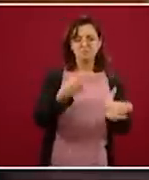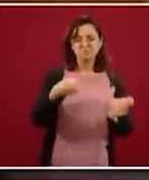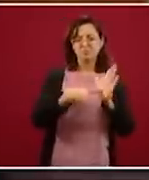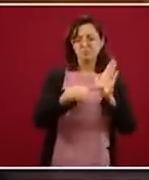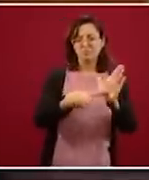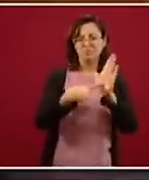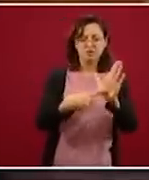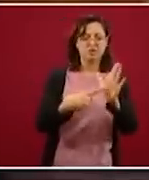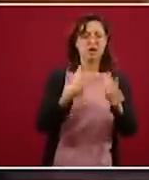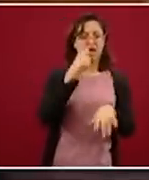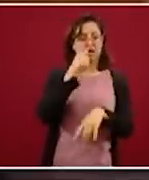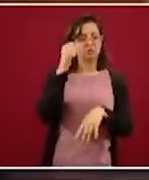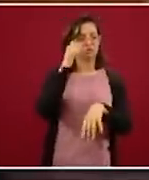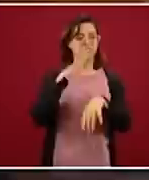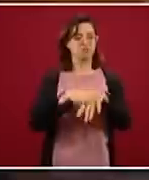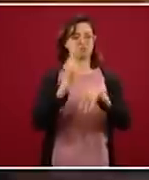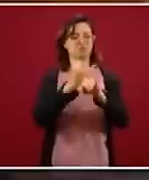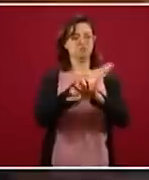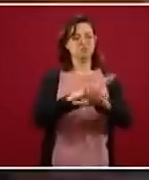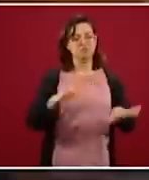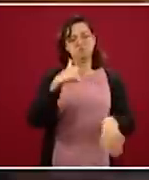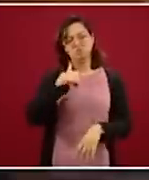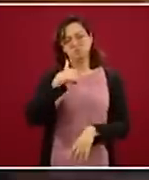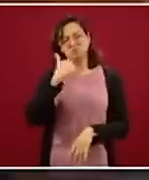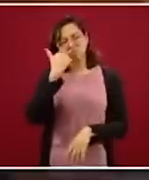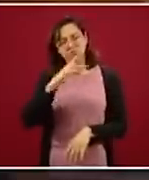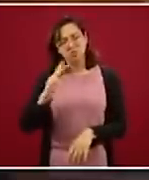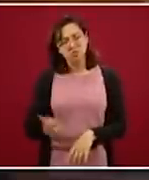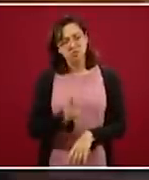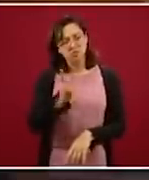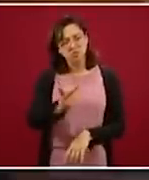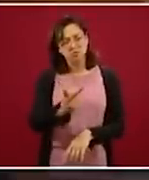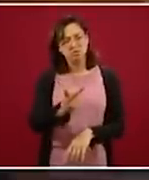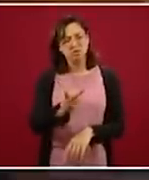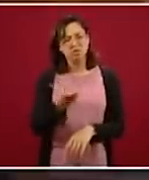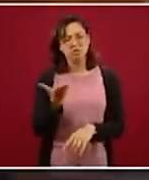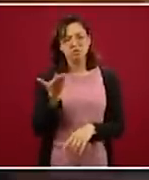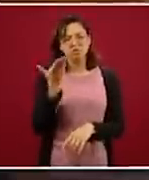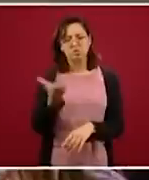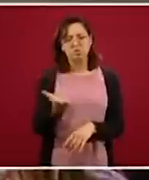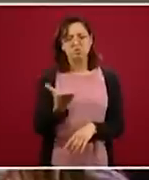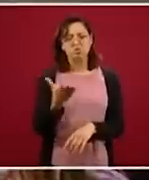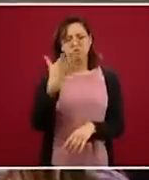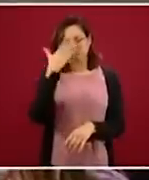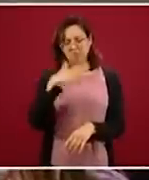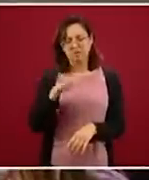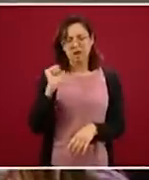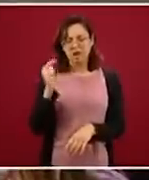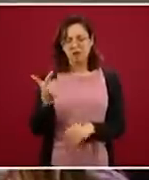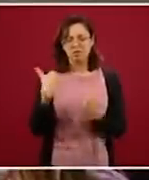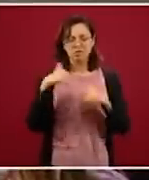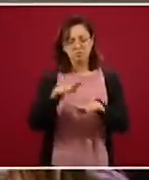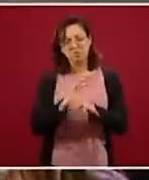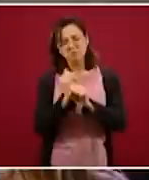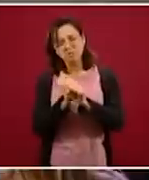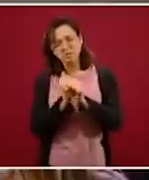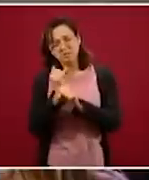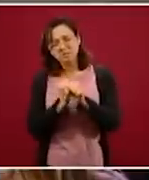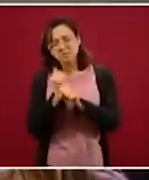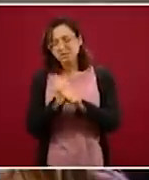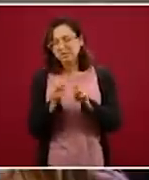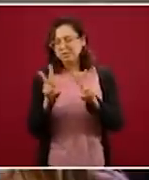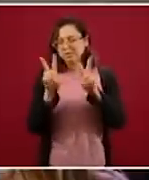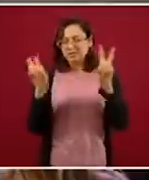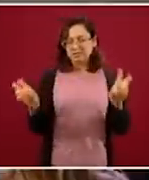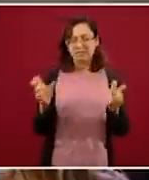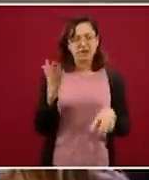le digo fuertemente, el día de ayer? Y yo le preguntaría, ¿usted tiene algo en cuestión de investigación respecto a esta